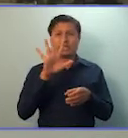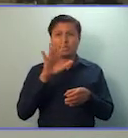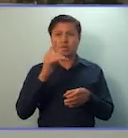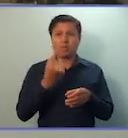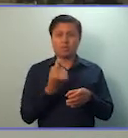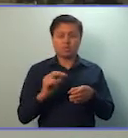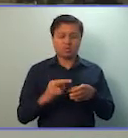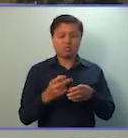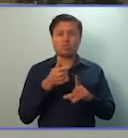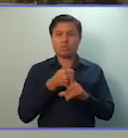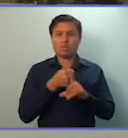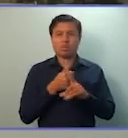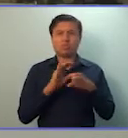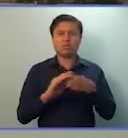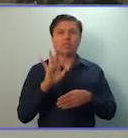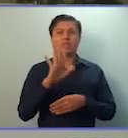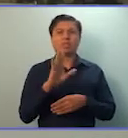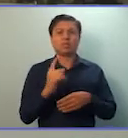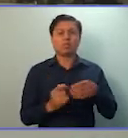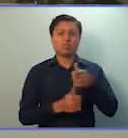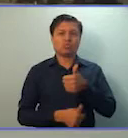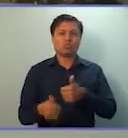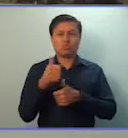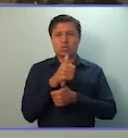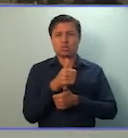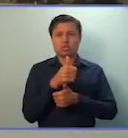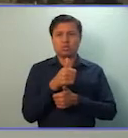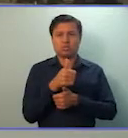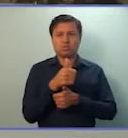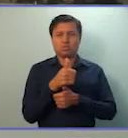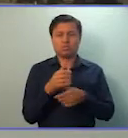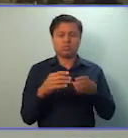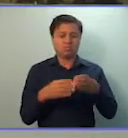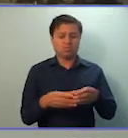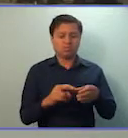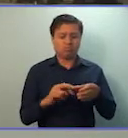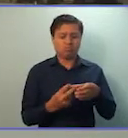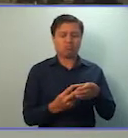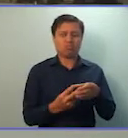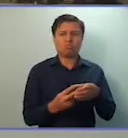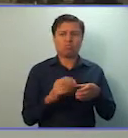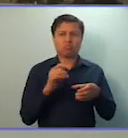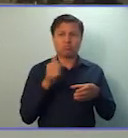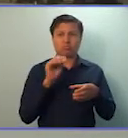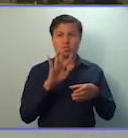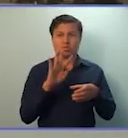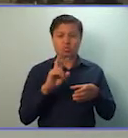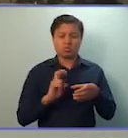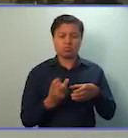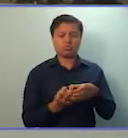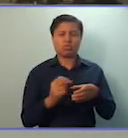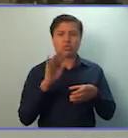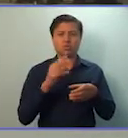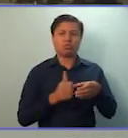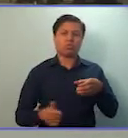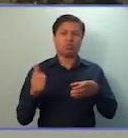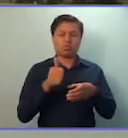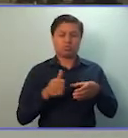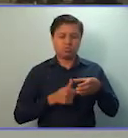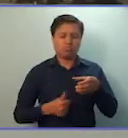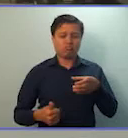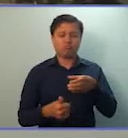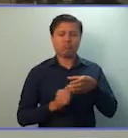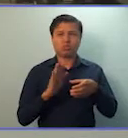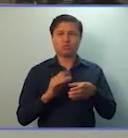propietarios y cinco suplentes ya entonces como se conforman estos cinco propietarios 25 suplentes